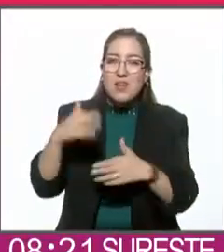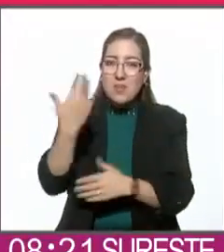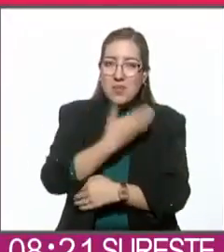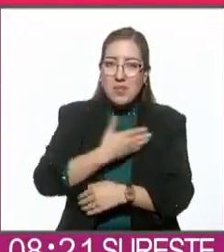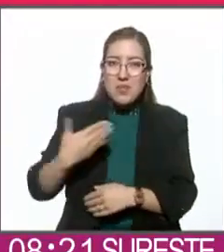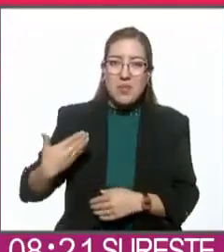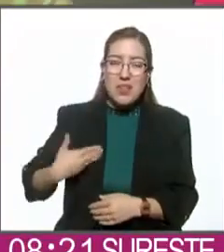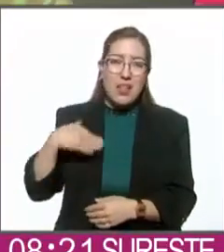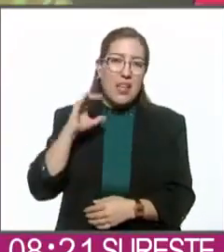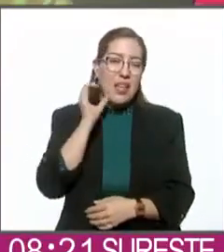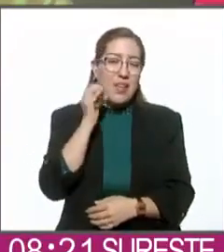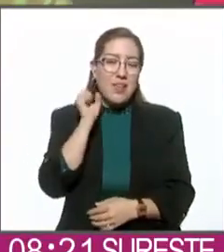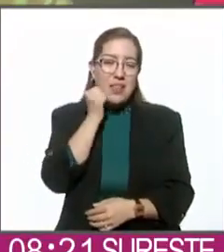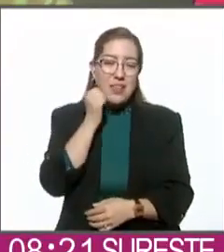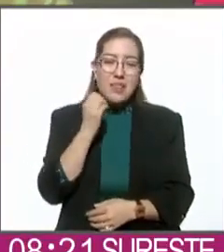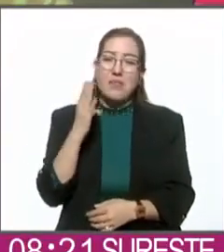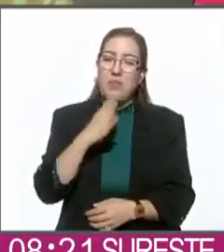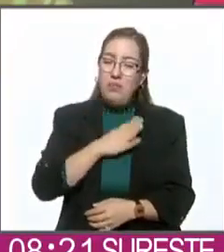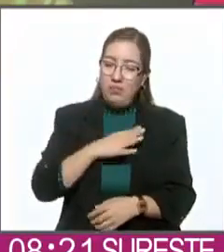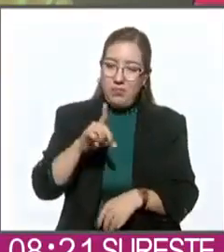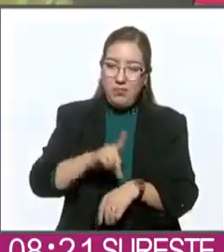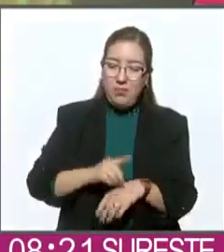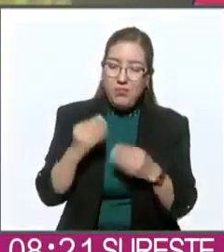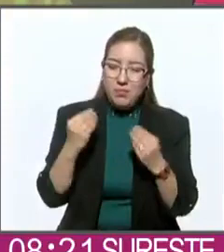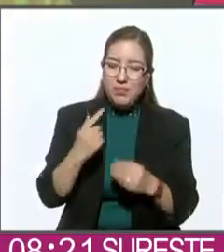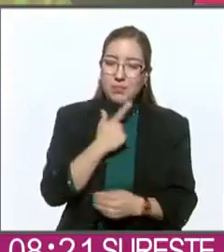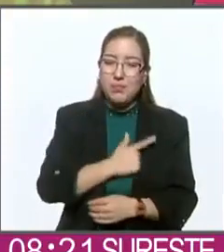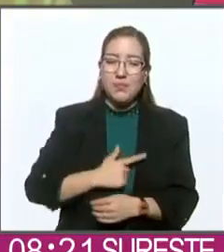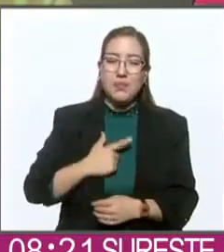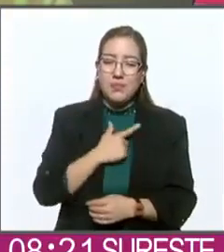del Senado. Senadora, un gusto. ¿Qué tal? Buenos días.